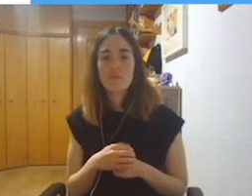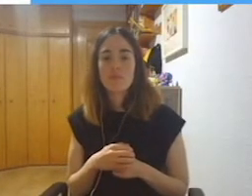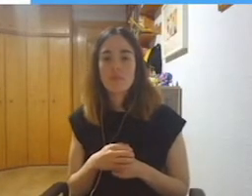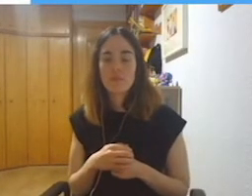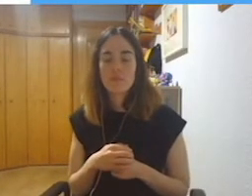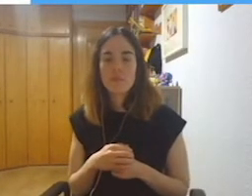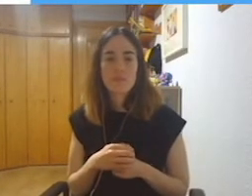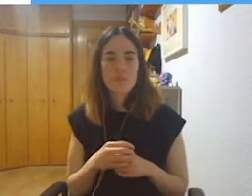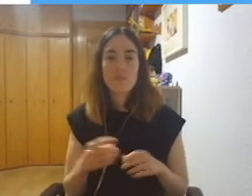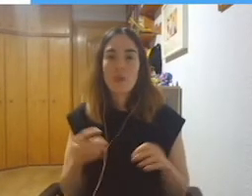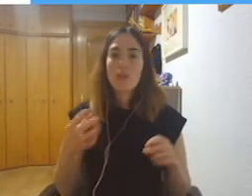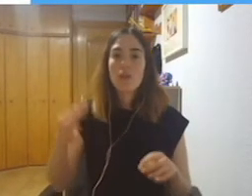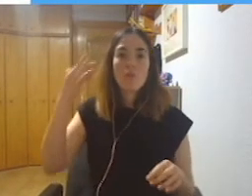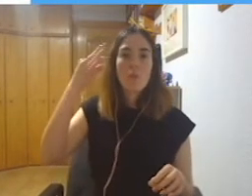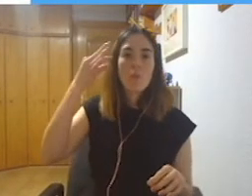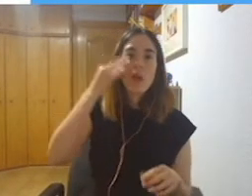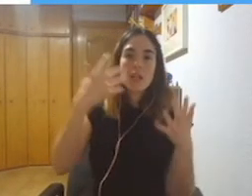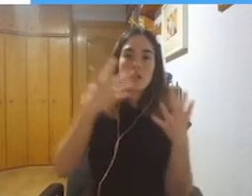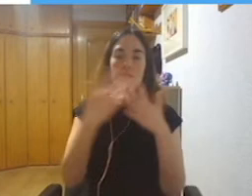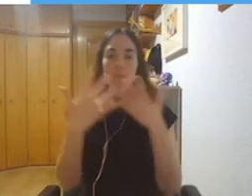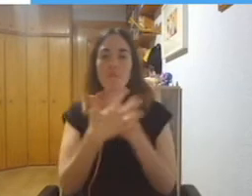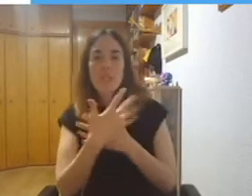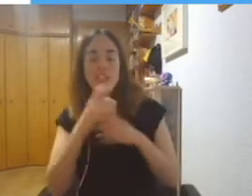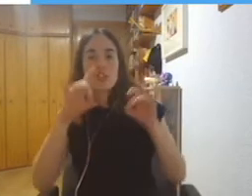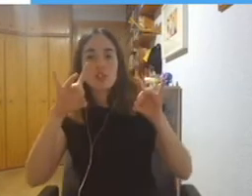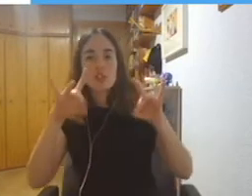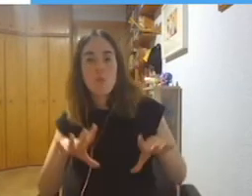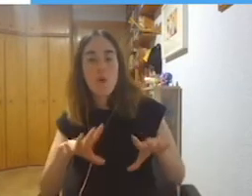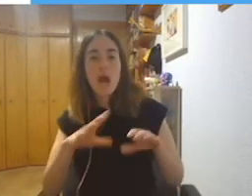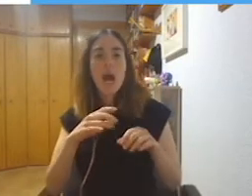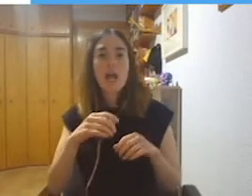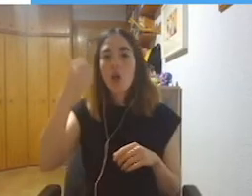mujeres, mixto, igual, hombres. Aquí ya